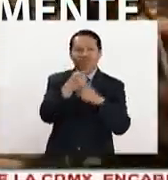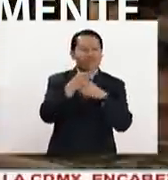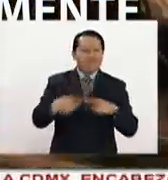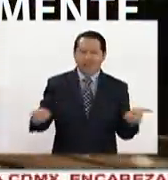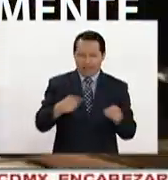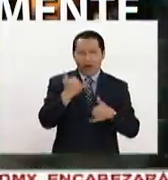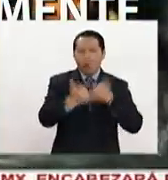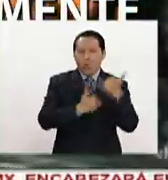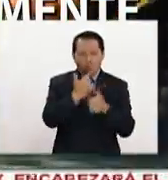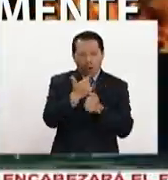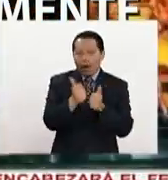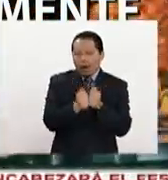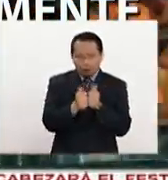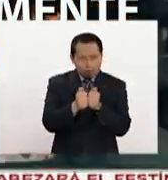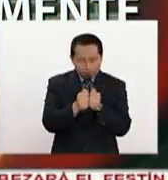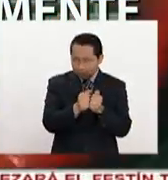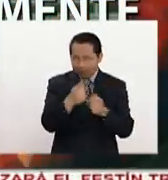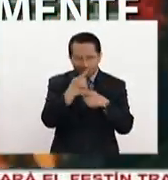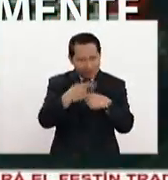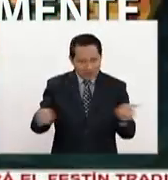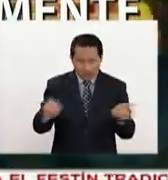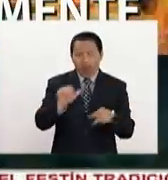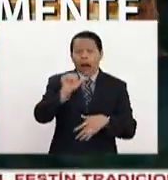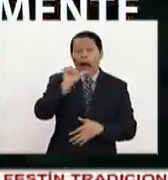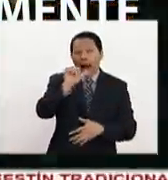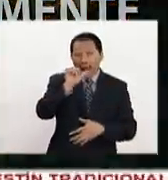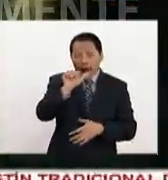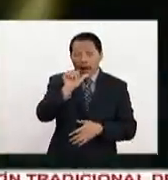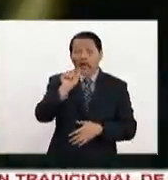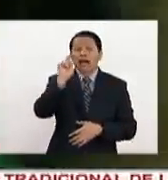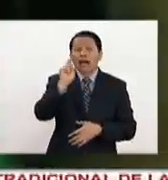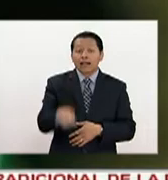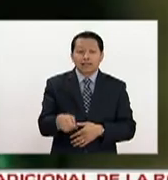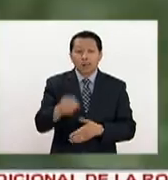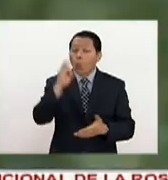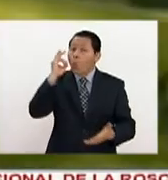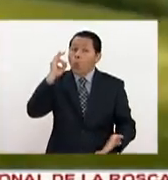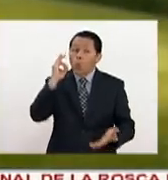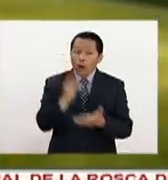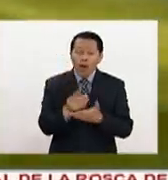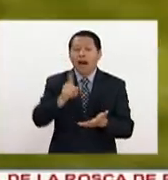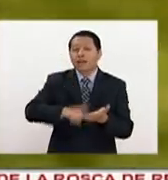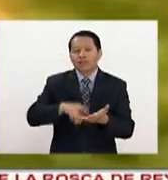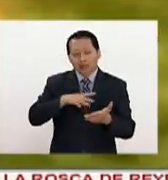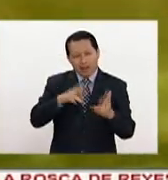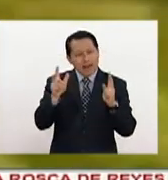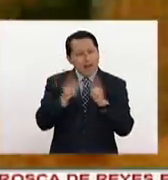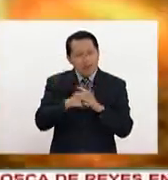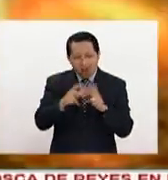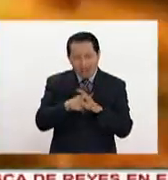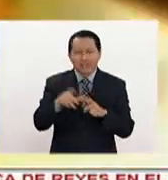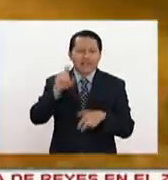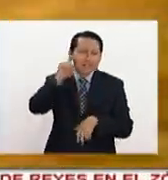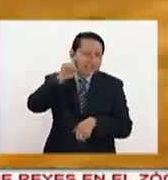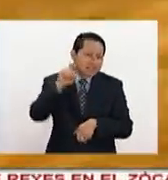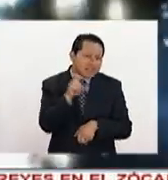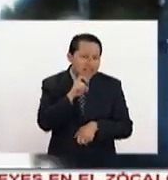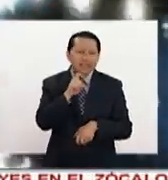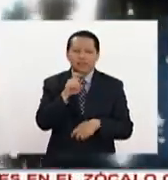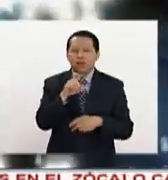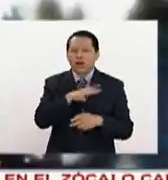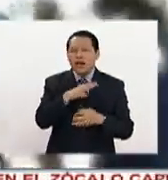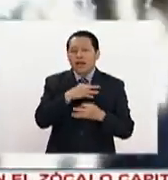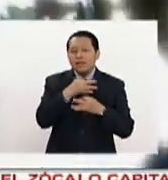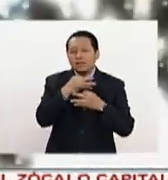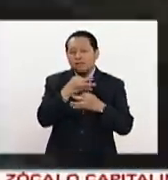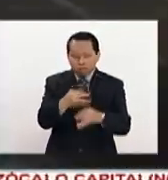los videojuegos, no es así. En el caso de los videojuegos, si dice A, significa que tiene violencia, pornografía,